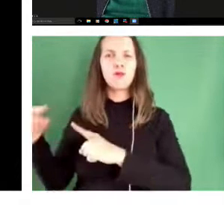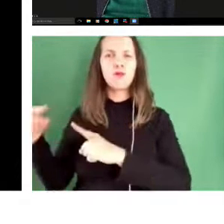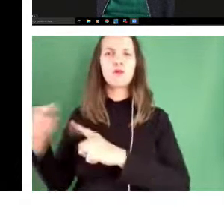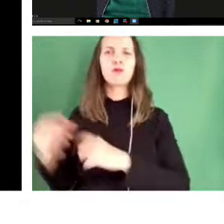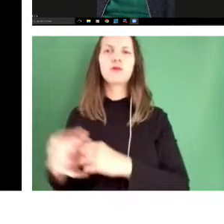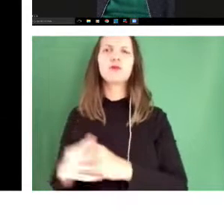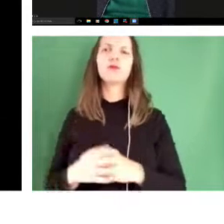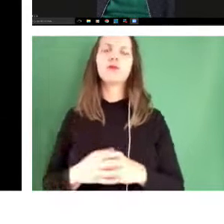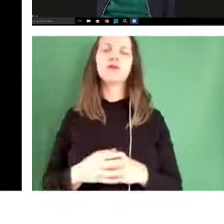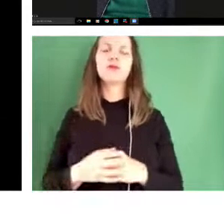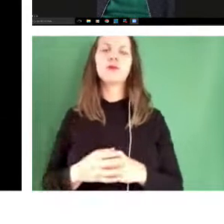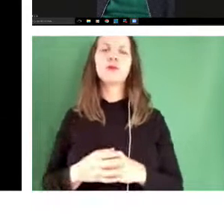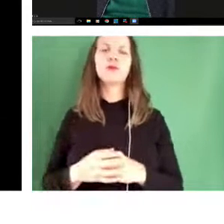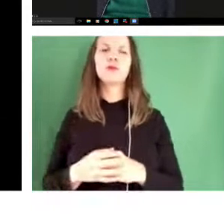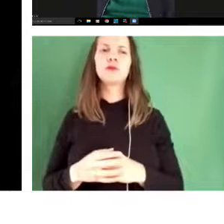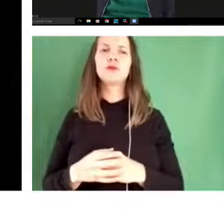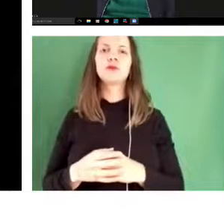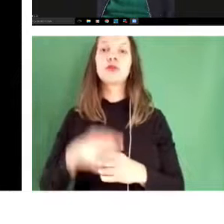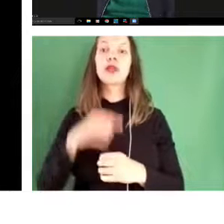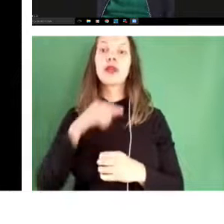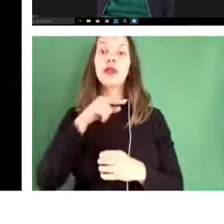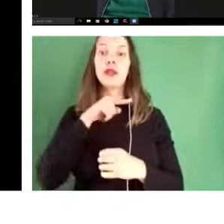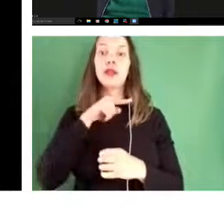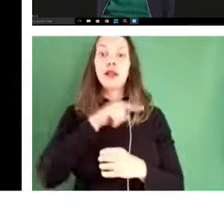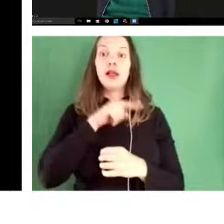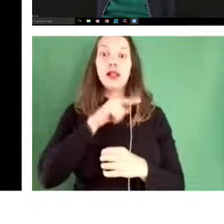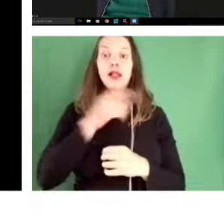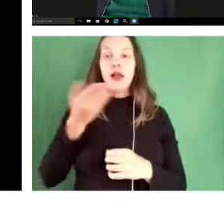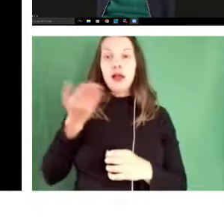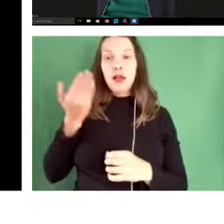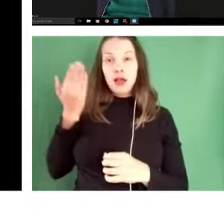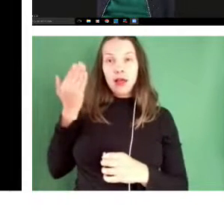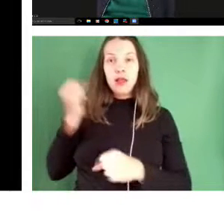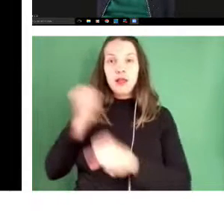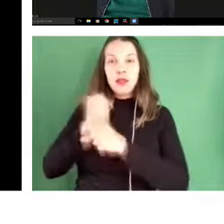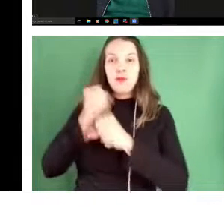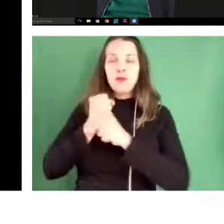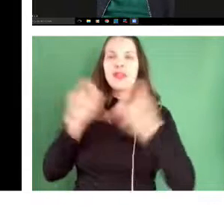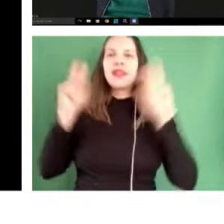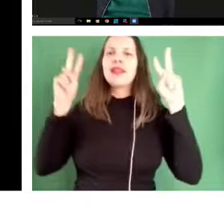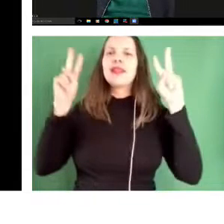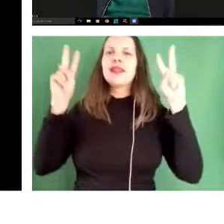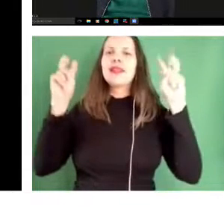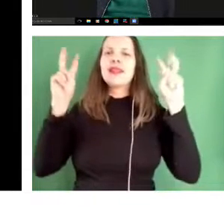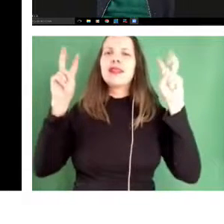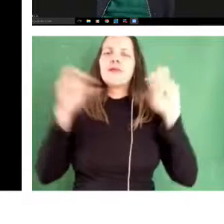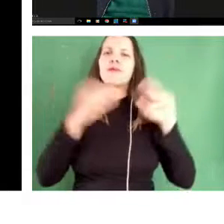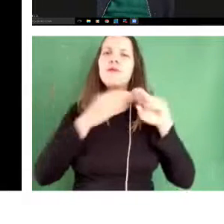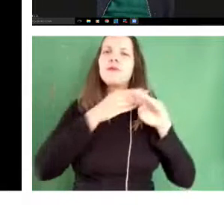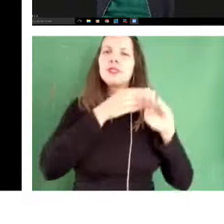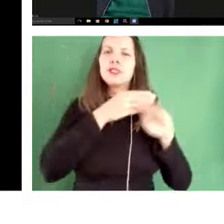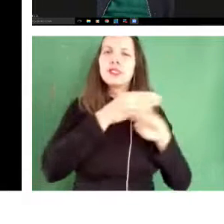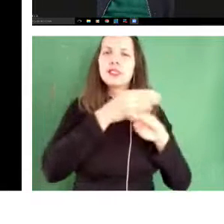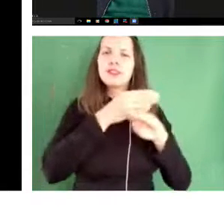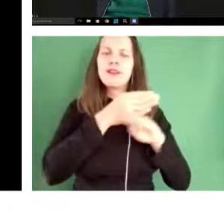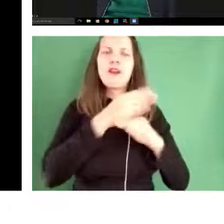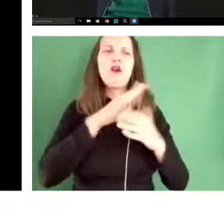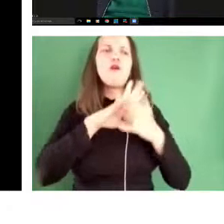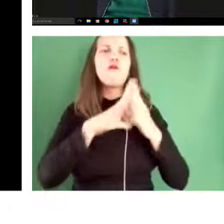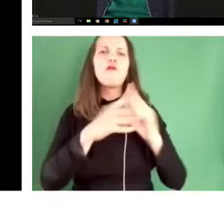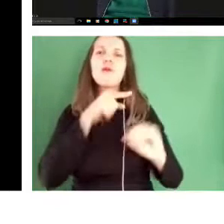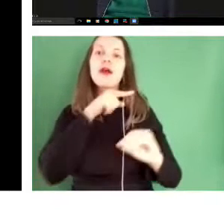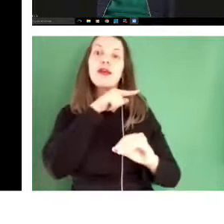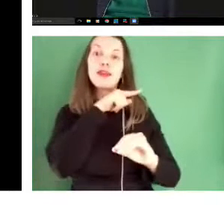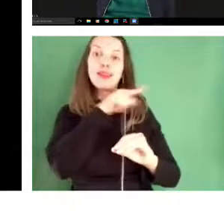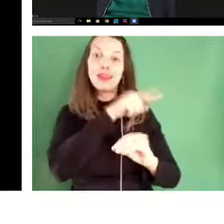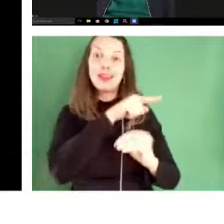el tema de la accesibilidad más que nada como un usuario de ella. Yo soy una persona que usa